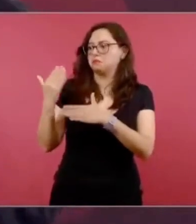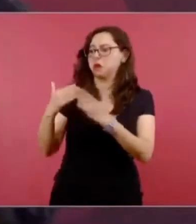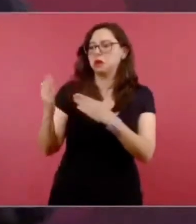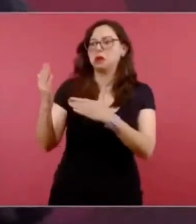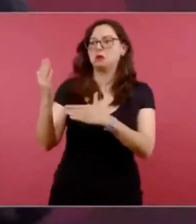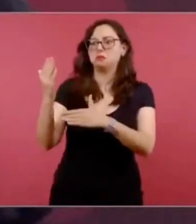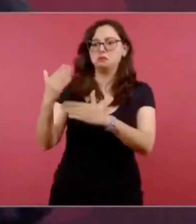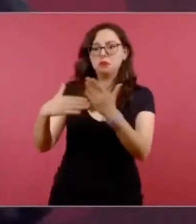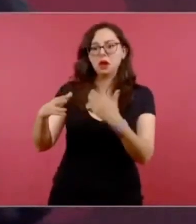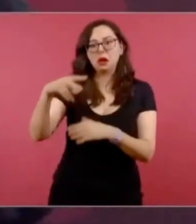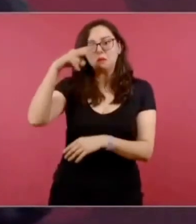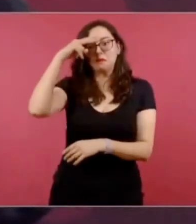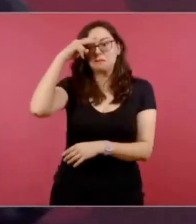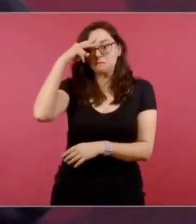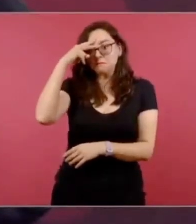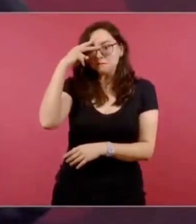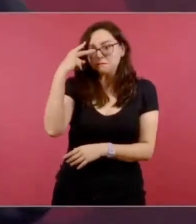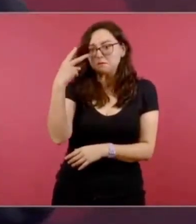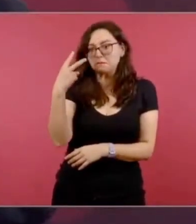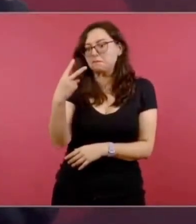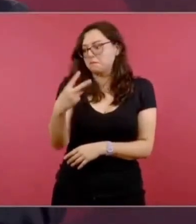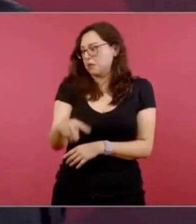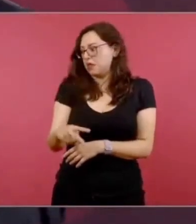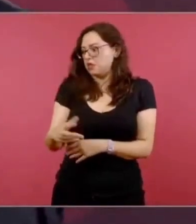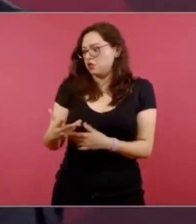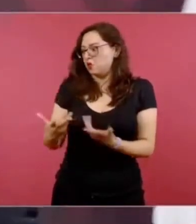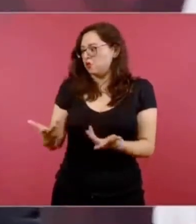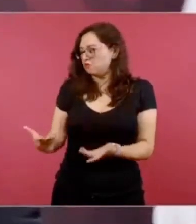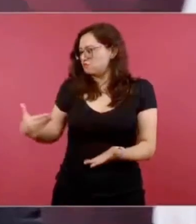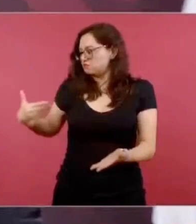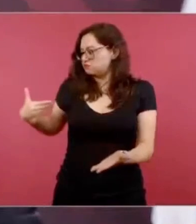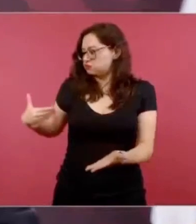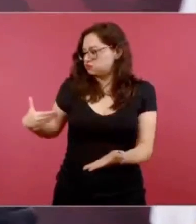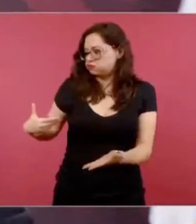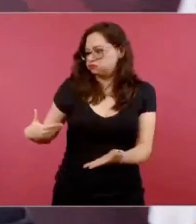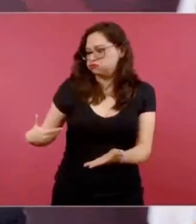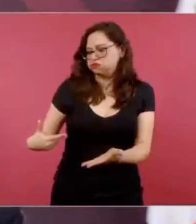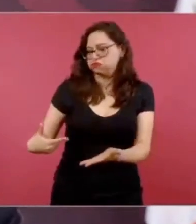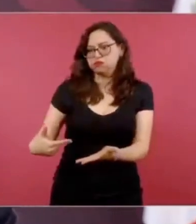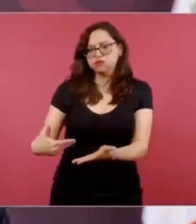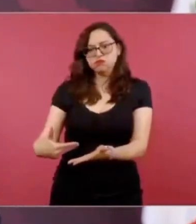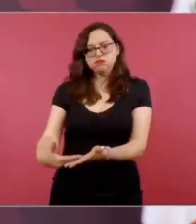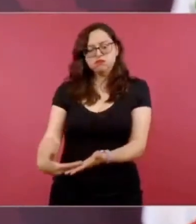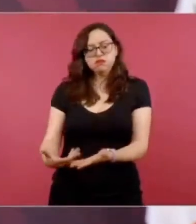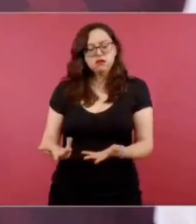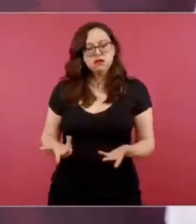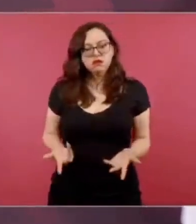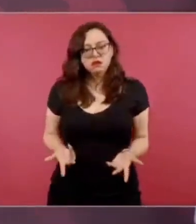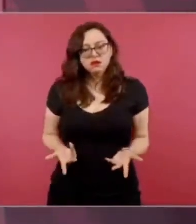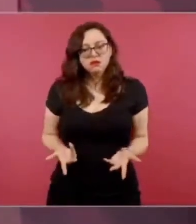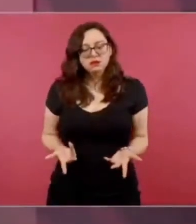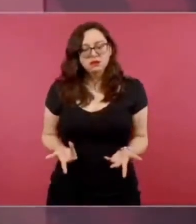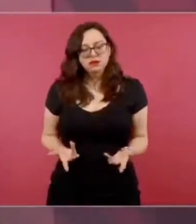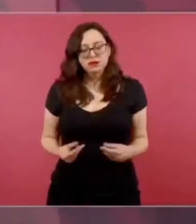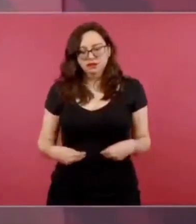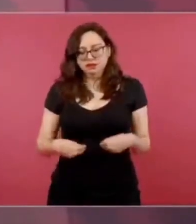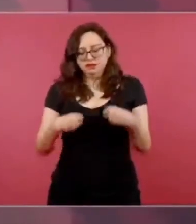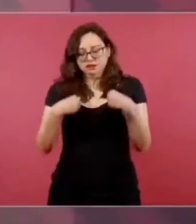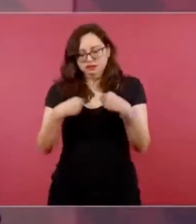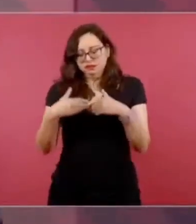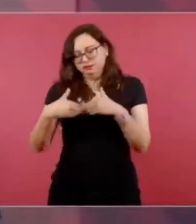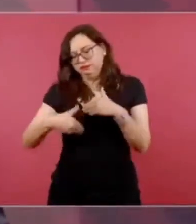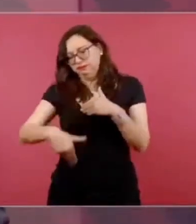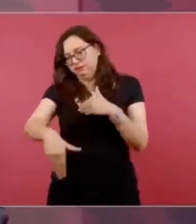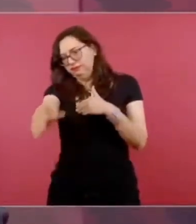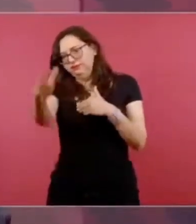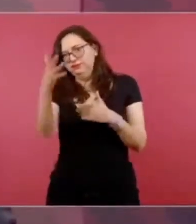transitar, porque es la maestra de la historia y la maestra de la vida? Y además la historia